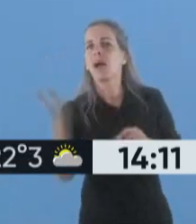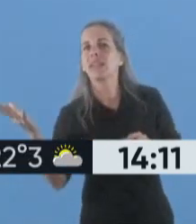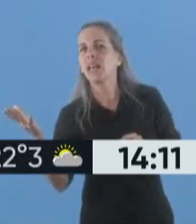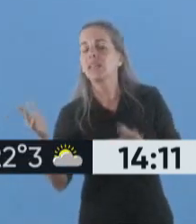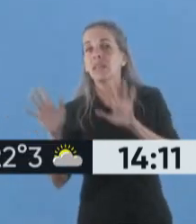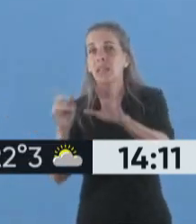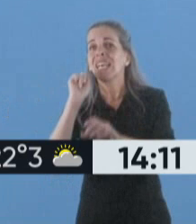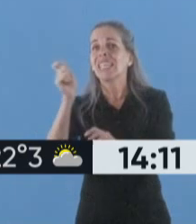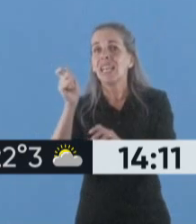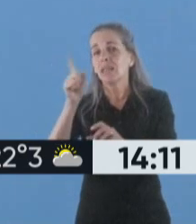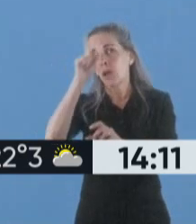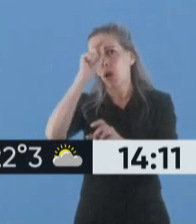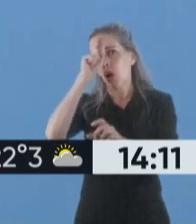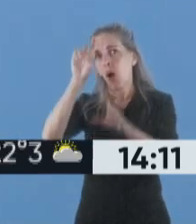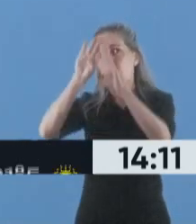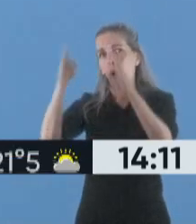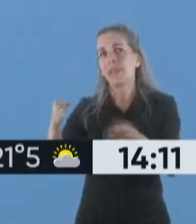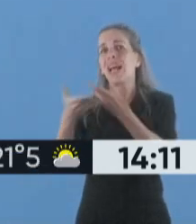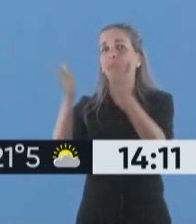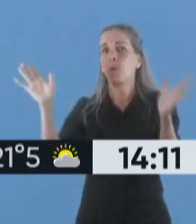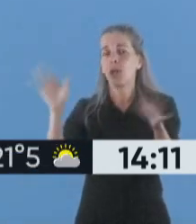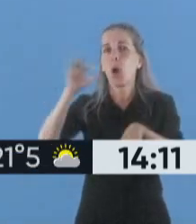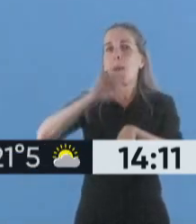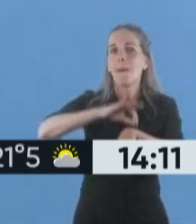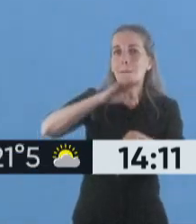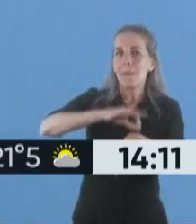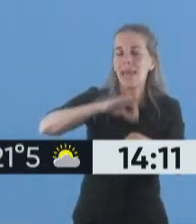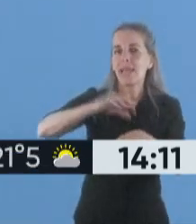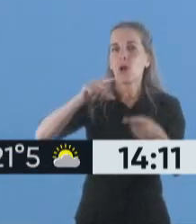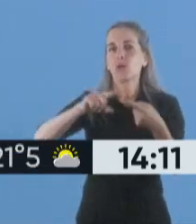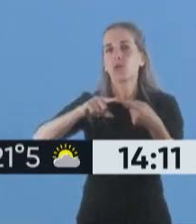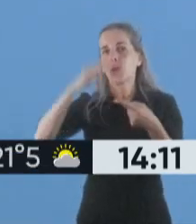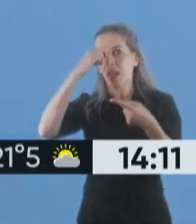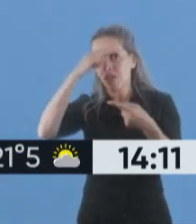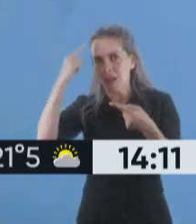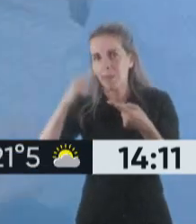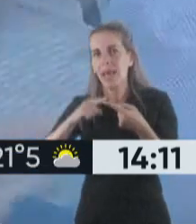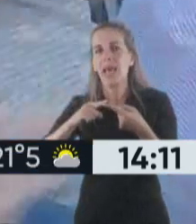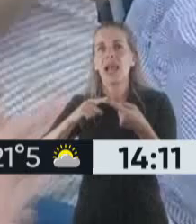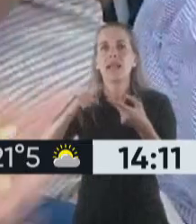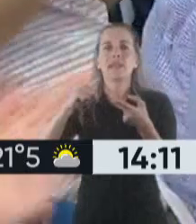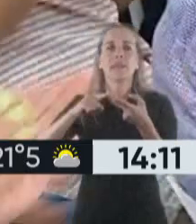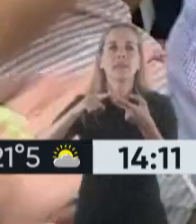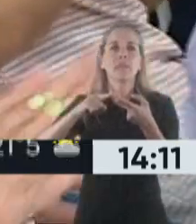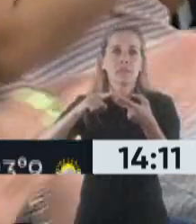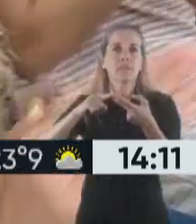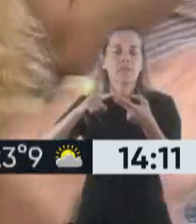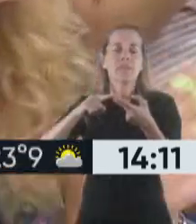público. Los médicos, las enfermeras, los enfermeros, las